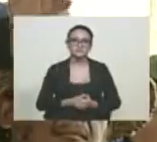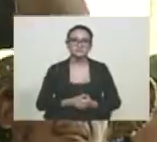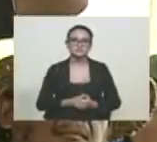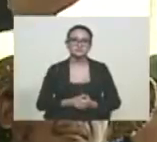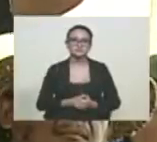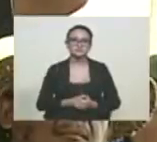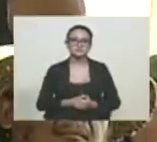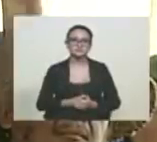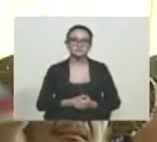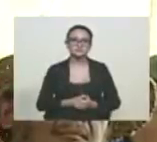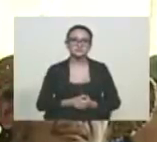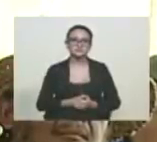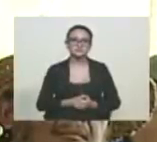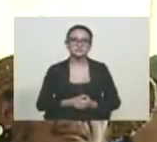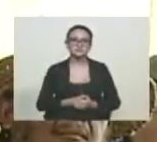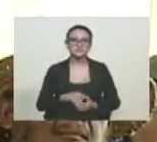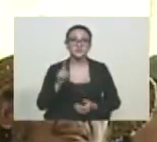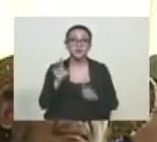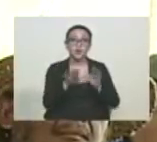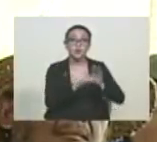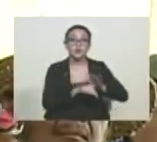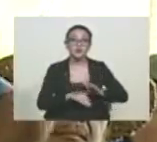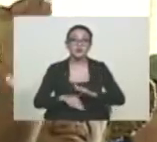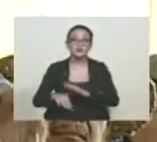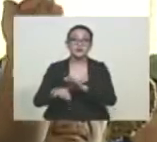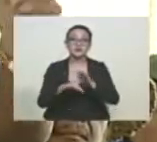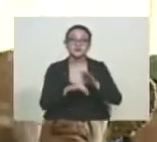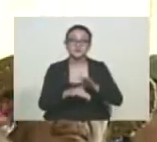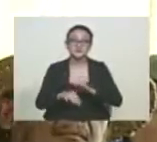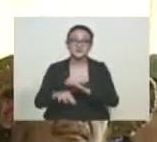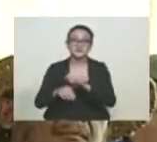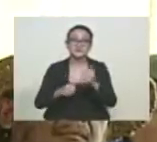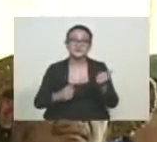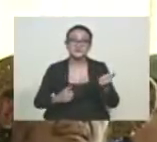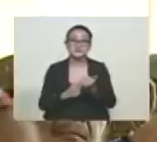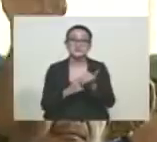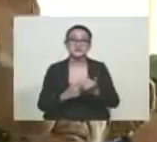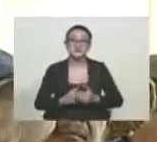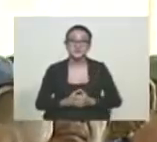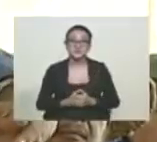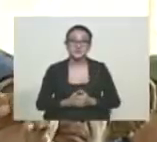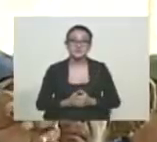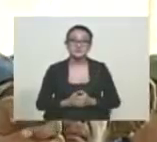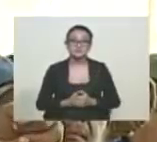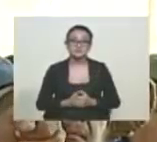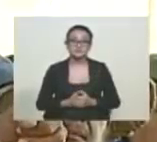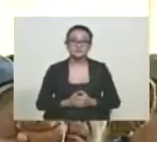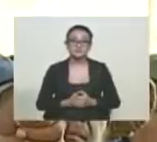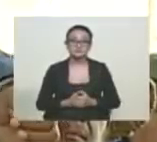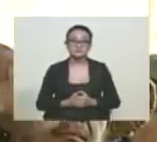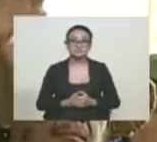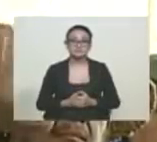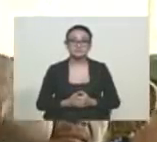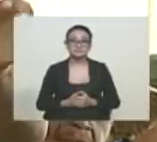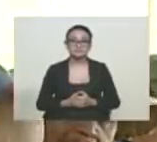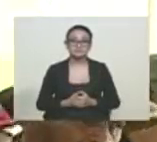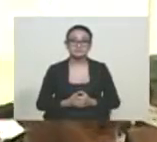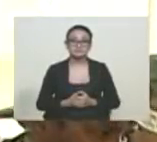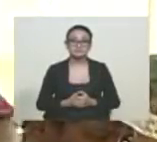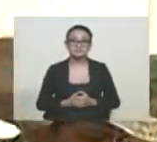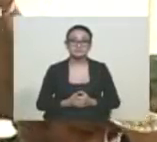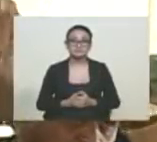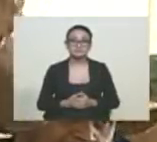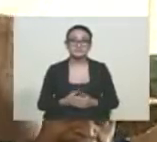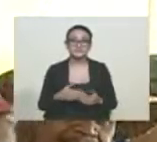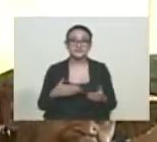también la corrupción ayuda a fortalecer la guerra